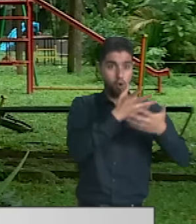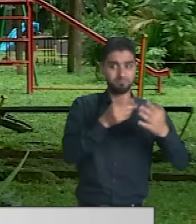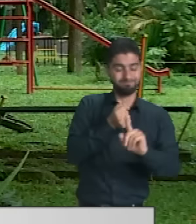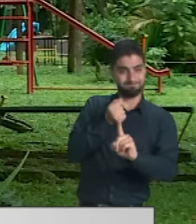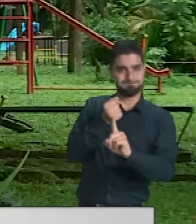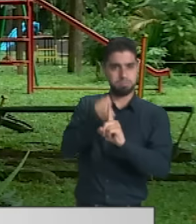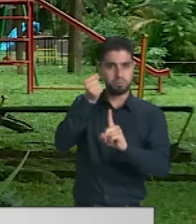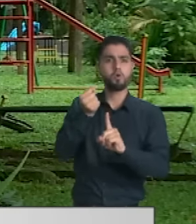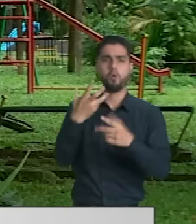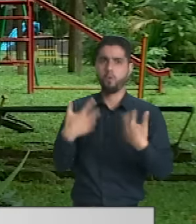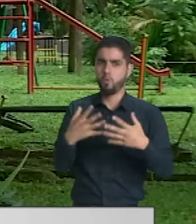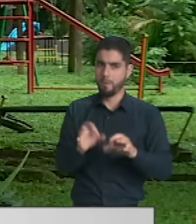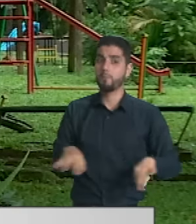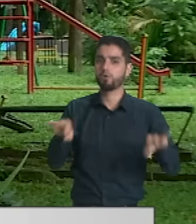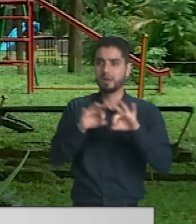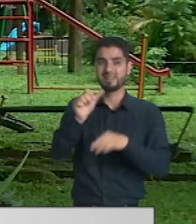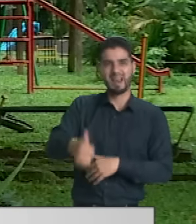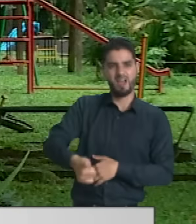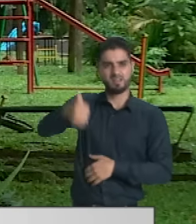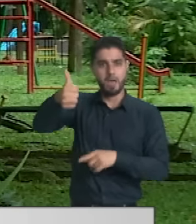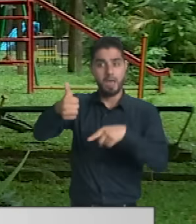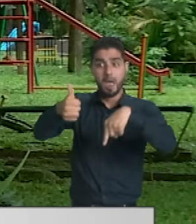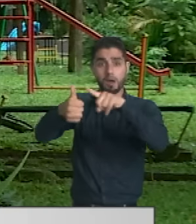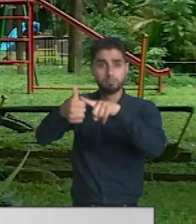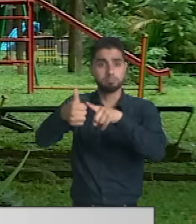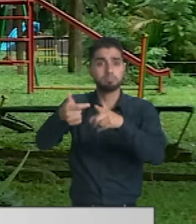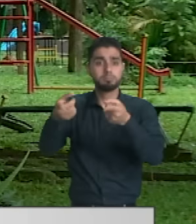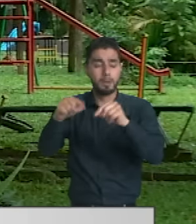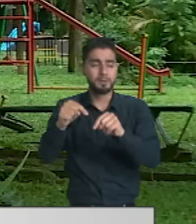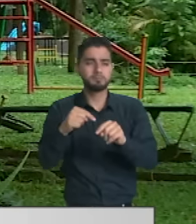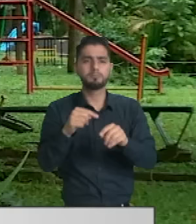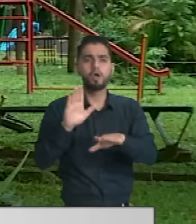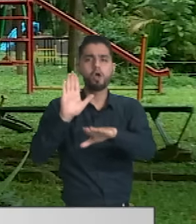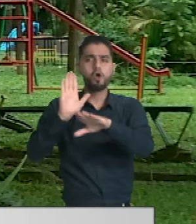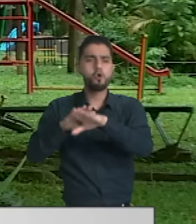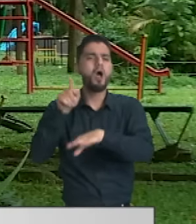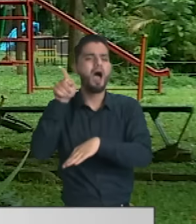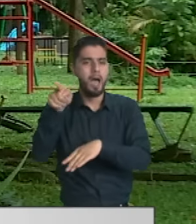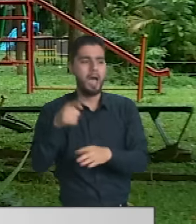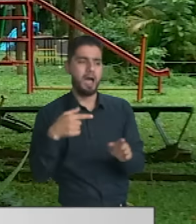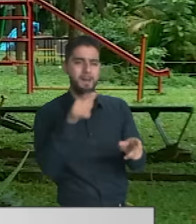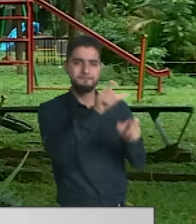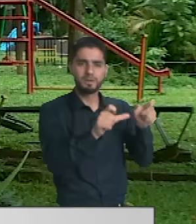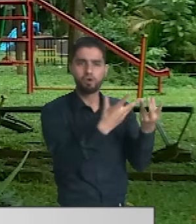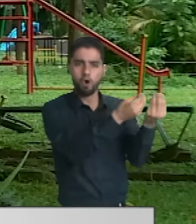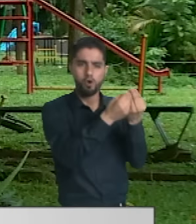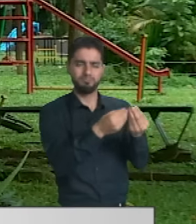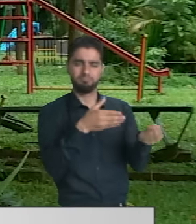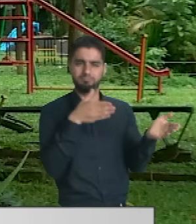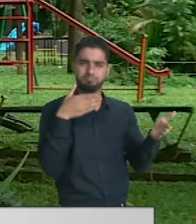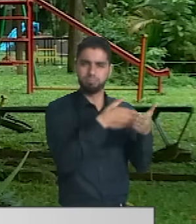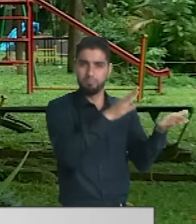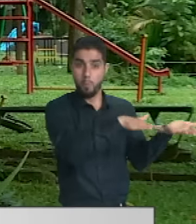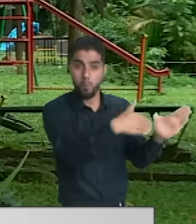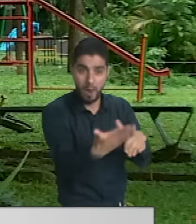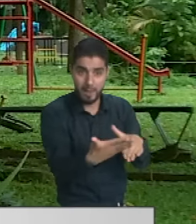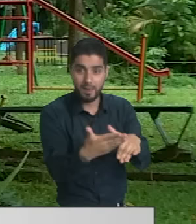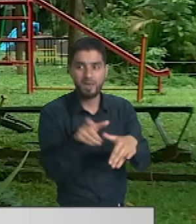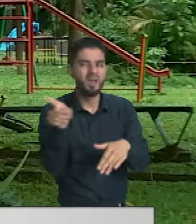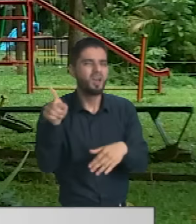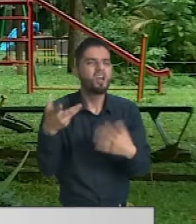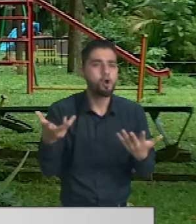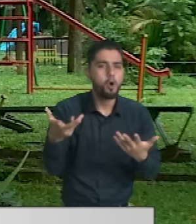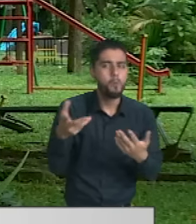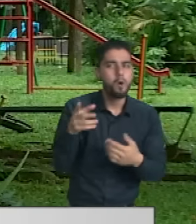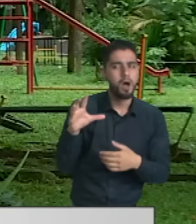estado involucrado en el asesinato de algunos concejales en el municipio de Tuluá y que fue capturado mientras adelantaba el reclutamiento de personas en la ciudad